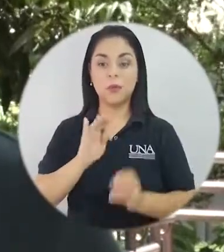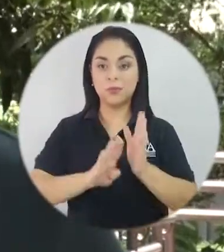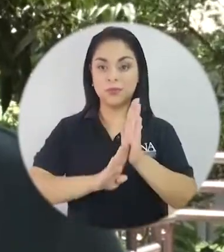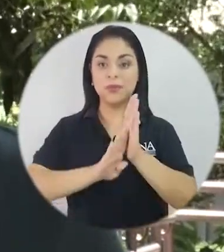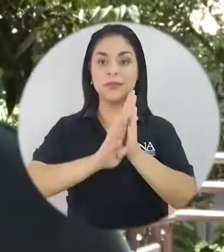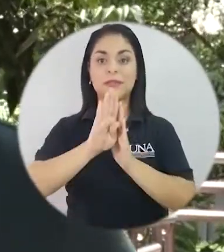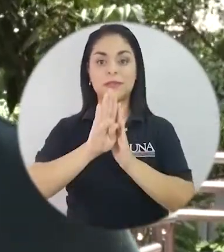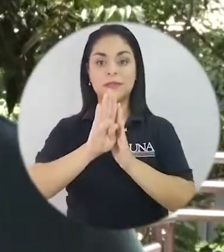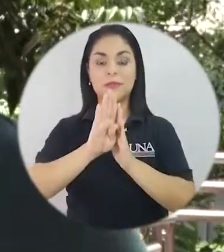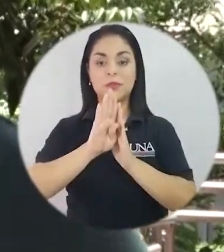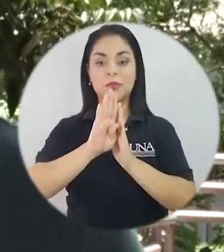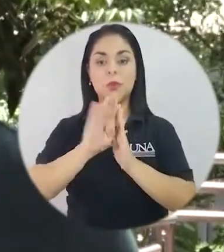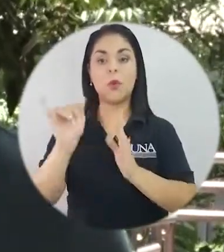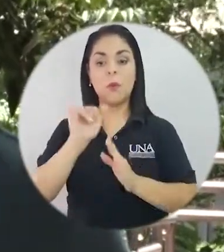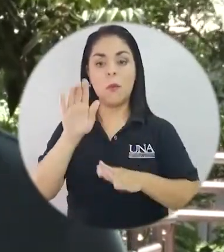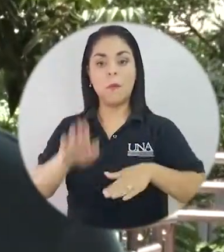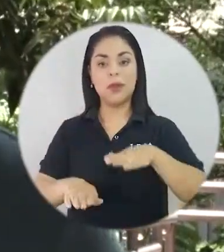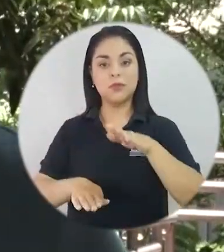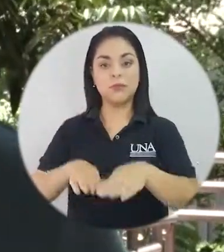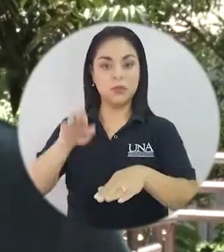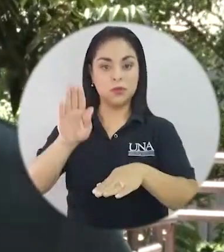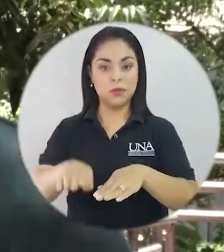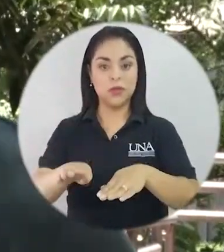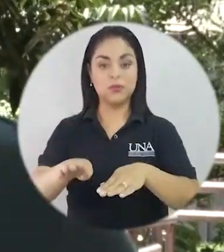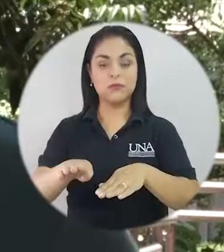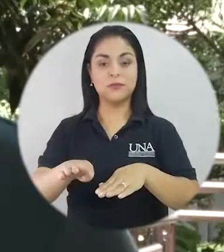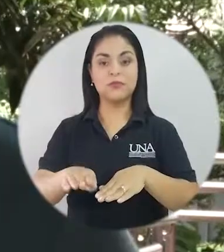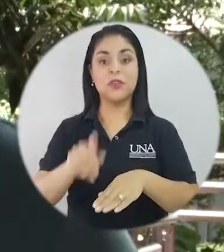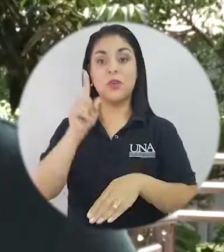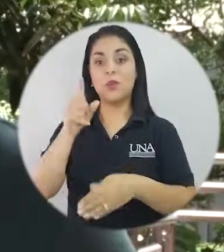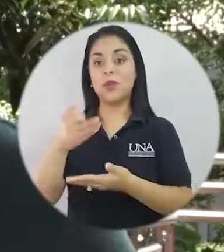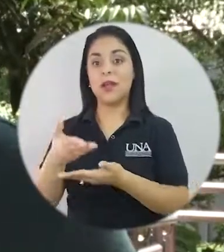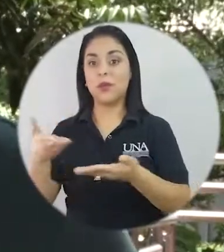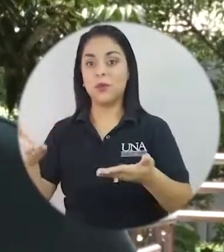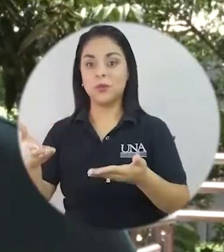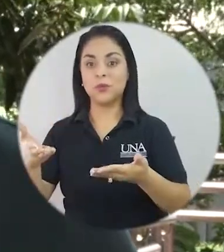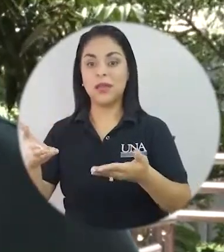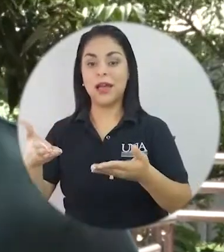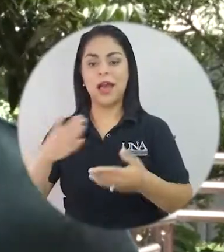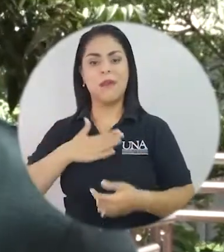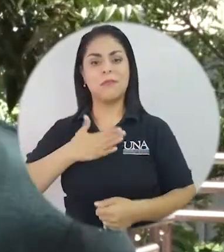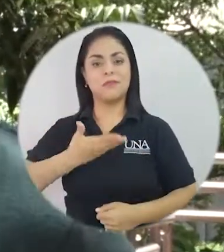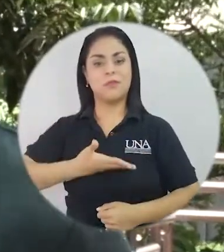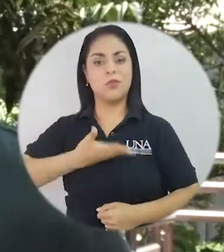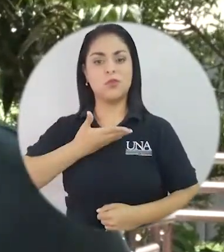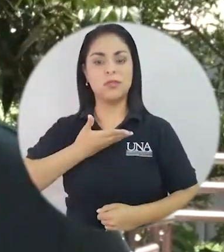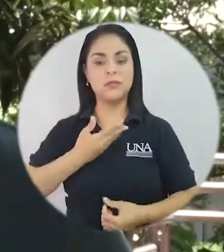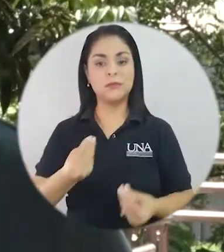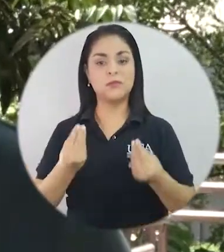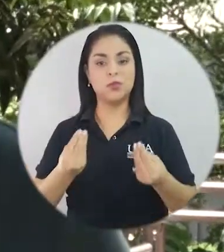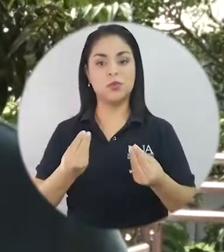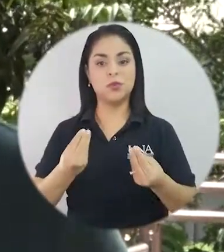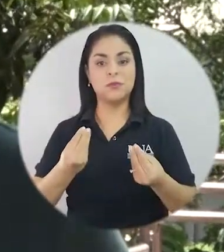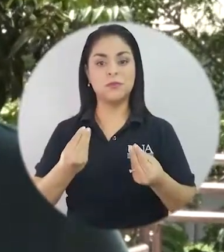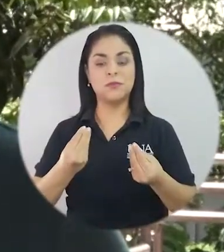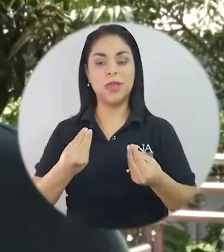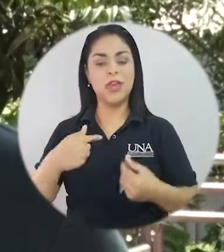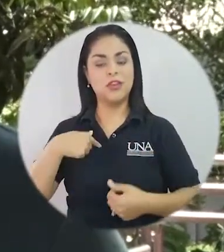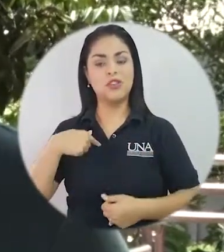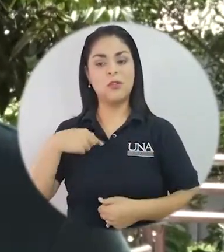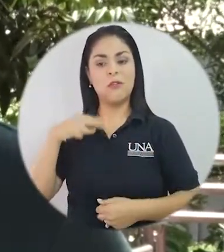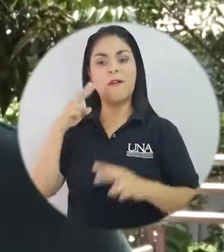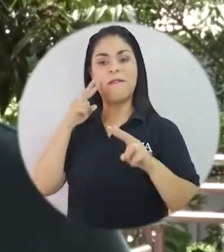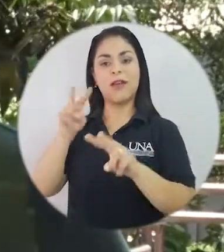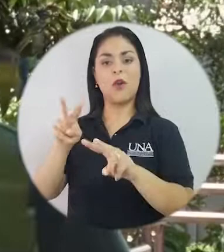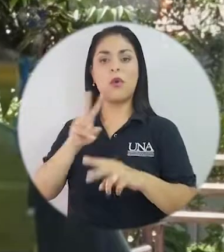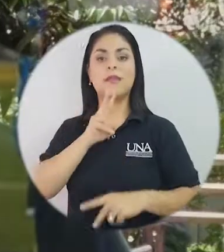un crecimiento, es ir el paso a paso, y una cosa de estas a uno lo enorgullece un montón, lo hace ver que de verdad